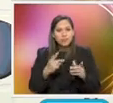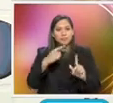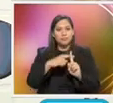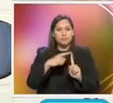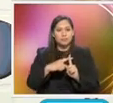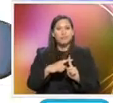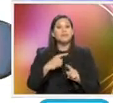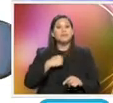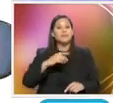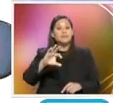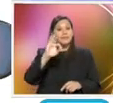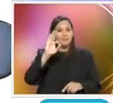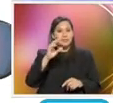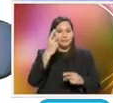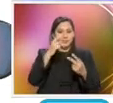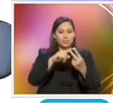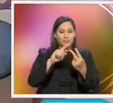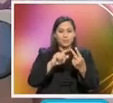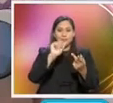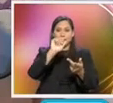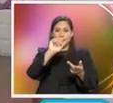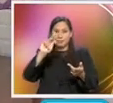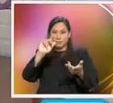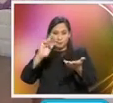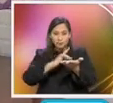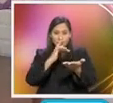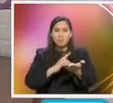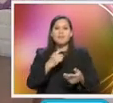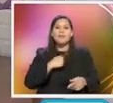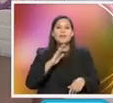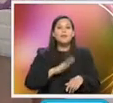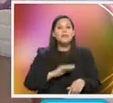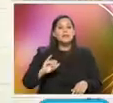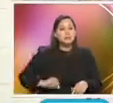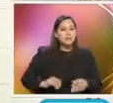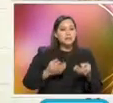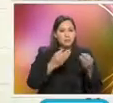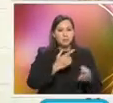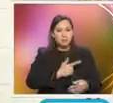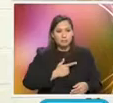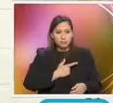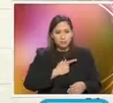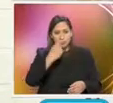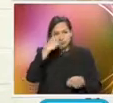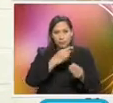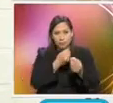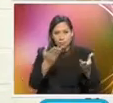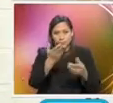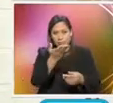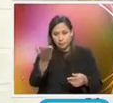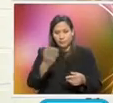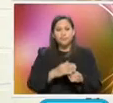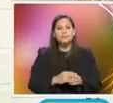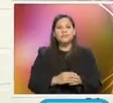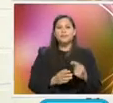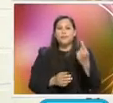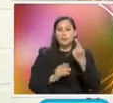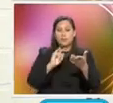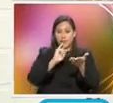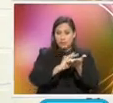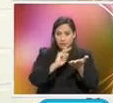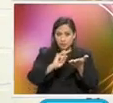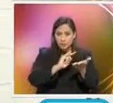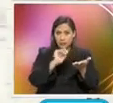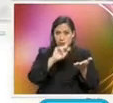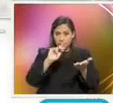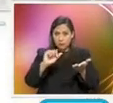positiva. Me encontré un par de aplicaciones que me llamaron más la atención para comentárselas que para compartírselas. Una de ellas es una aplicación